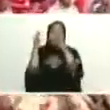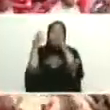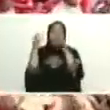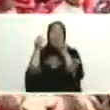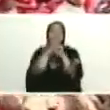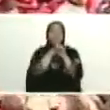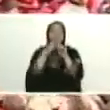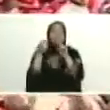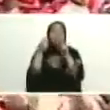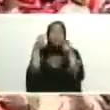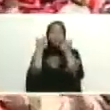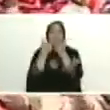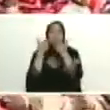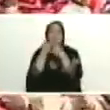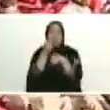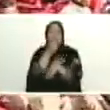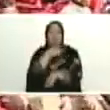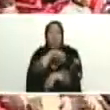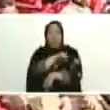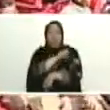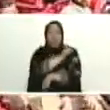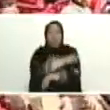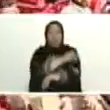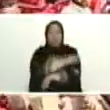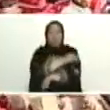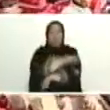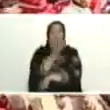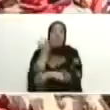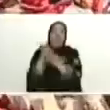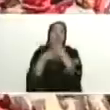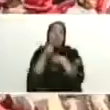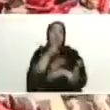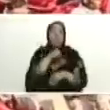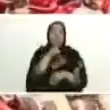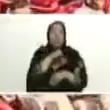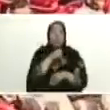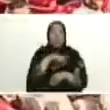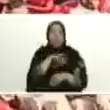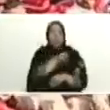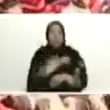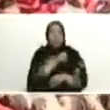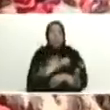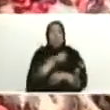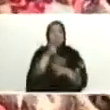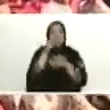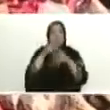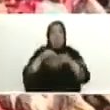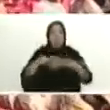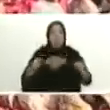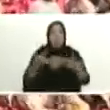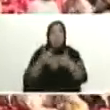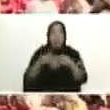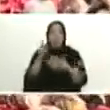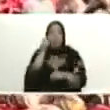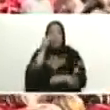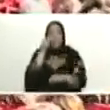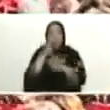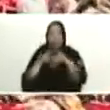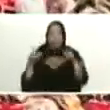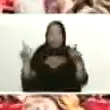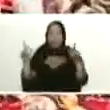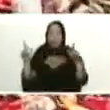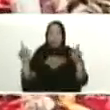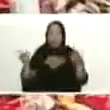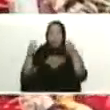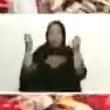luchando en contra de la oligarquía apátrida y conservadora con su grito ¡Tierra y hombres libres! Y el